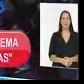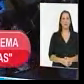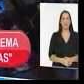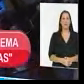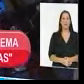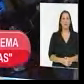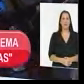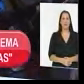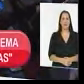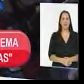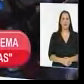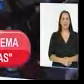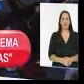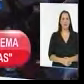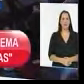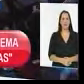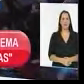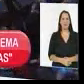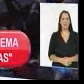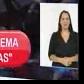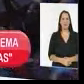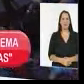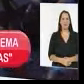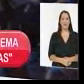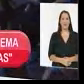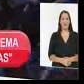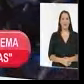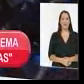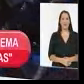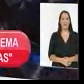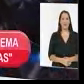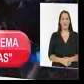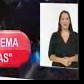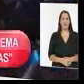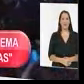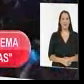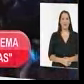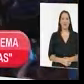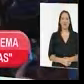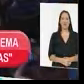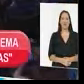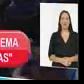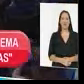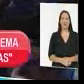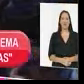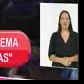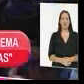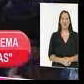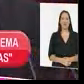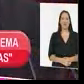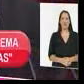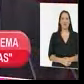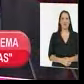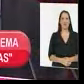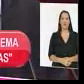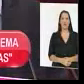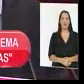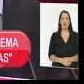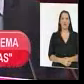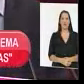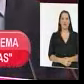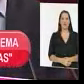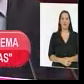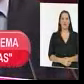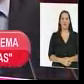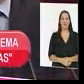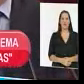son suficientes. No es suficiente tener un chico que es muy activo, que es muy bueno, que tiene buenas intenciones. A veces hace falta tener una